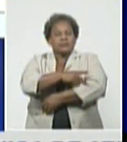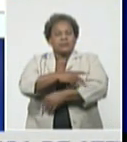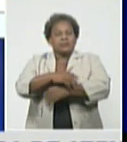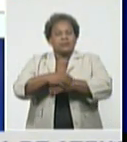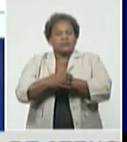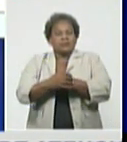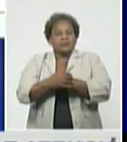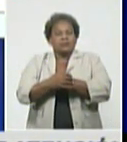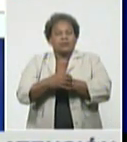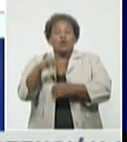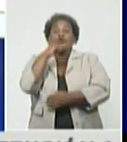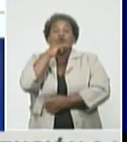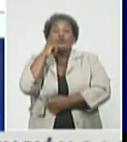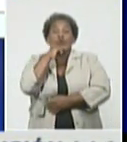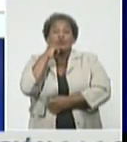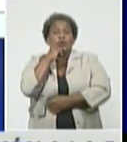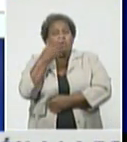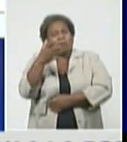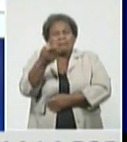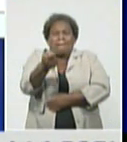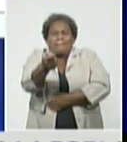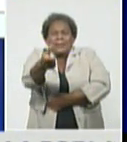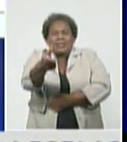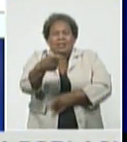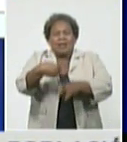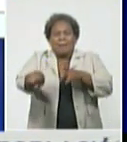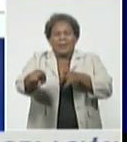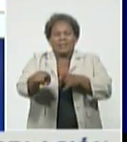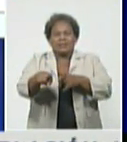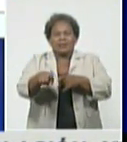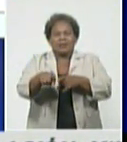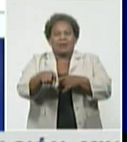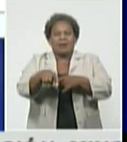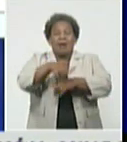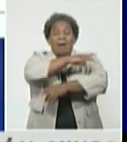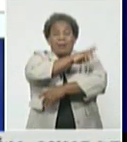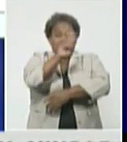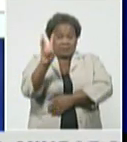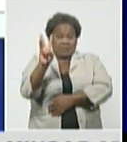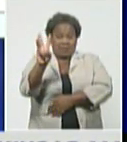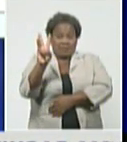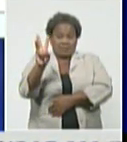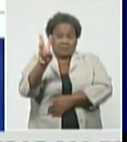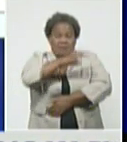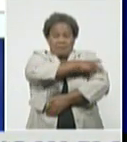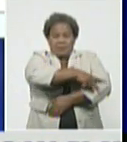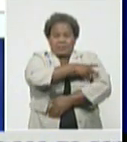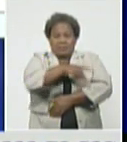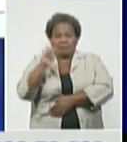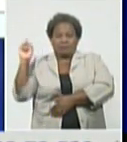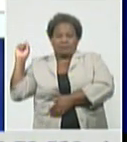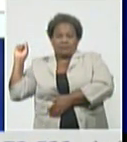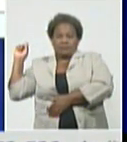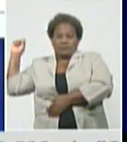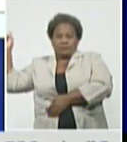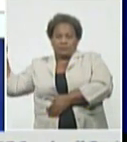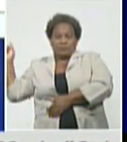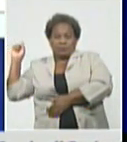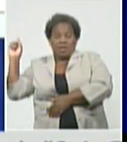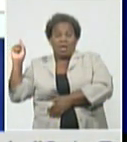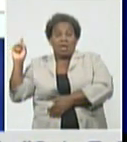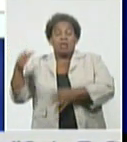El rojo casi carmelita son los que son tres países, que son Estados